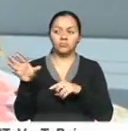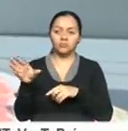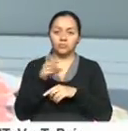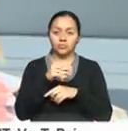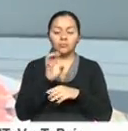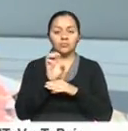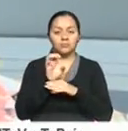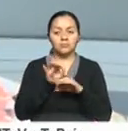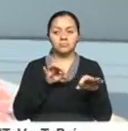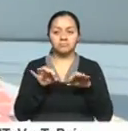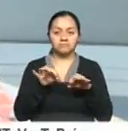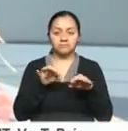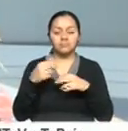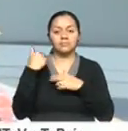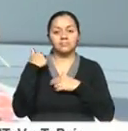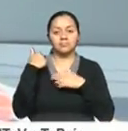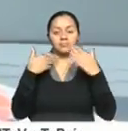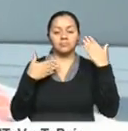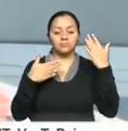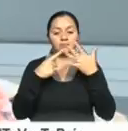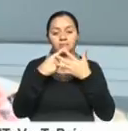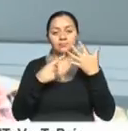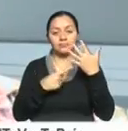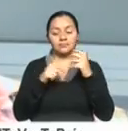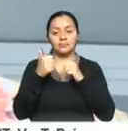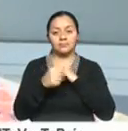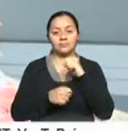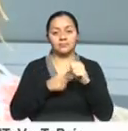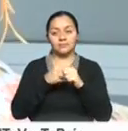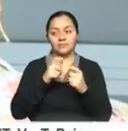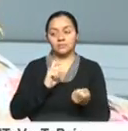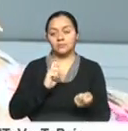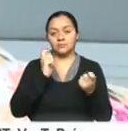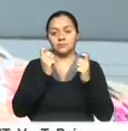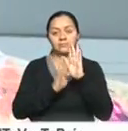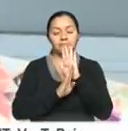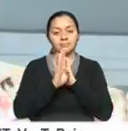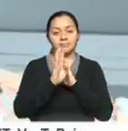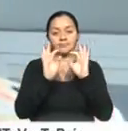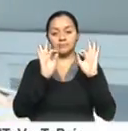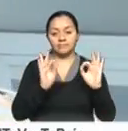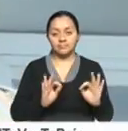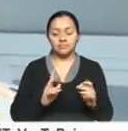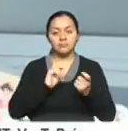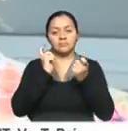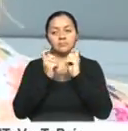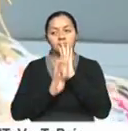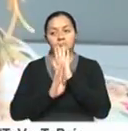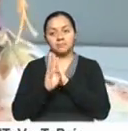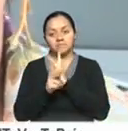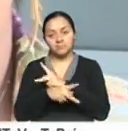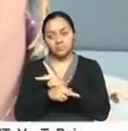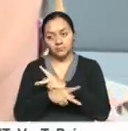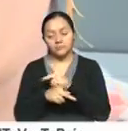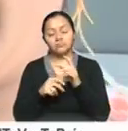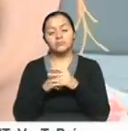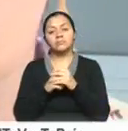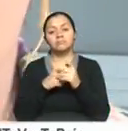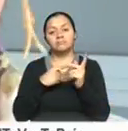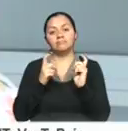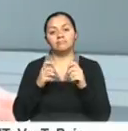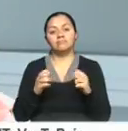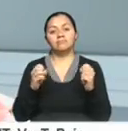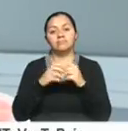explicó la responsabilidad política que él ha tenido durante estos 10 años, el cambio de la matriz energética, ahora el cambio de la matriz productiva y todo lo que ha implicado